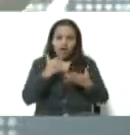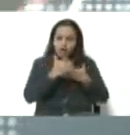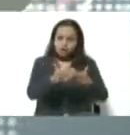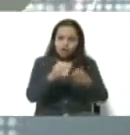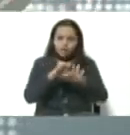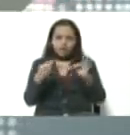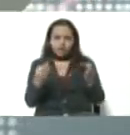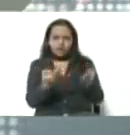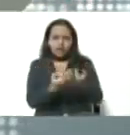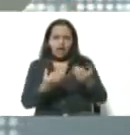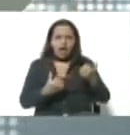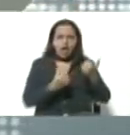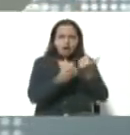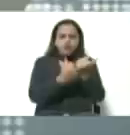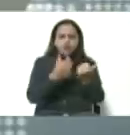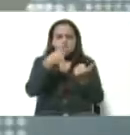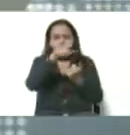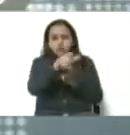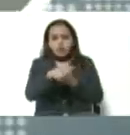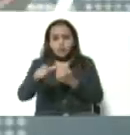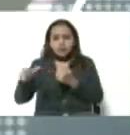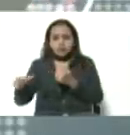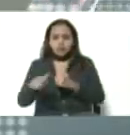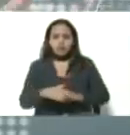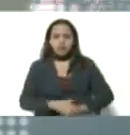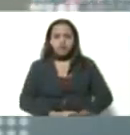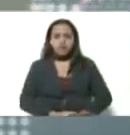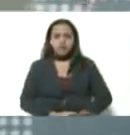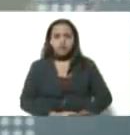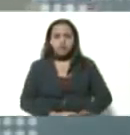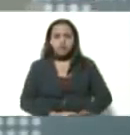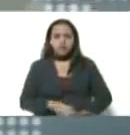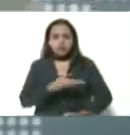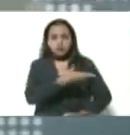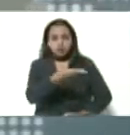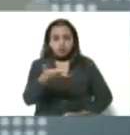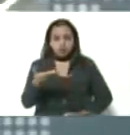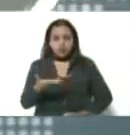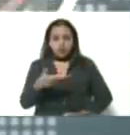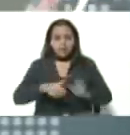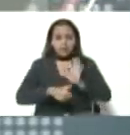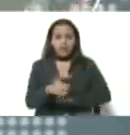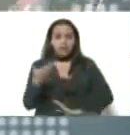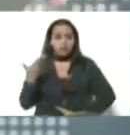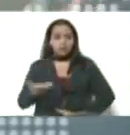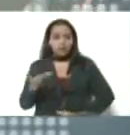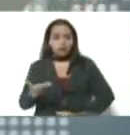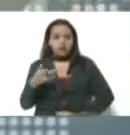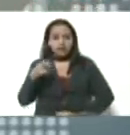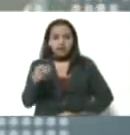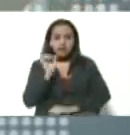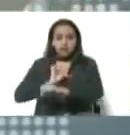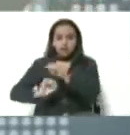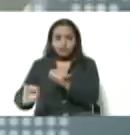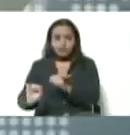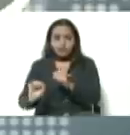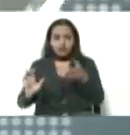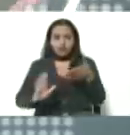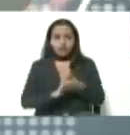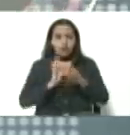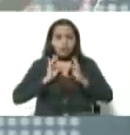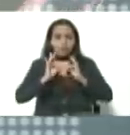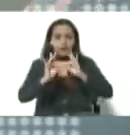colabore con el resto de la población que ustedes pero elemento más importante en esta lucha contra la patria